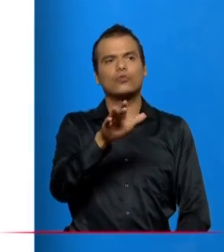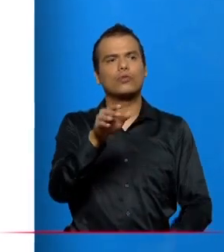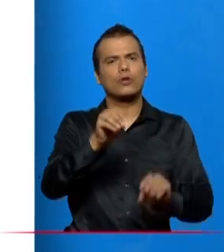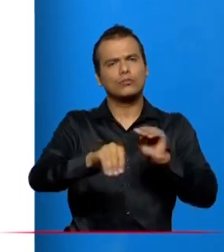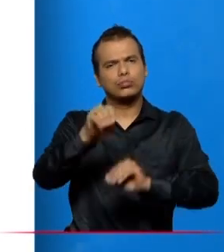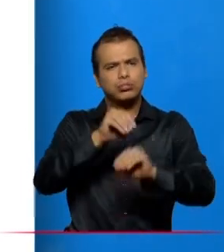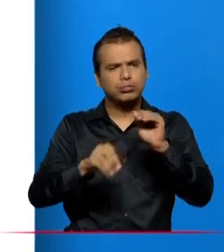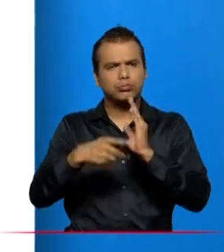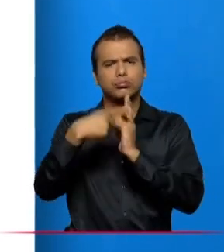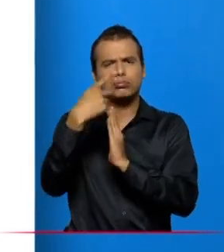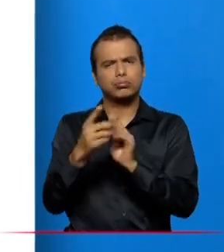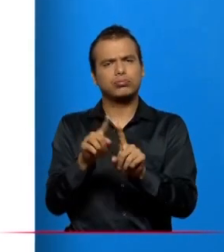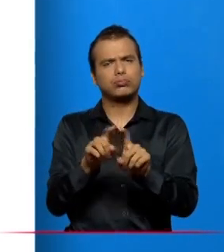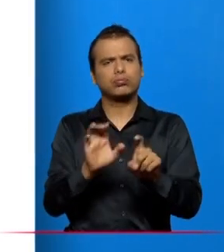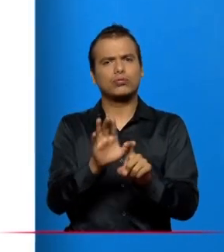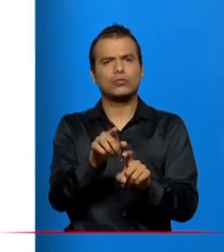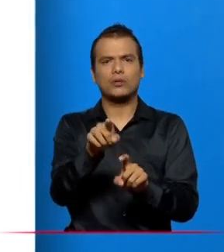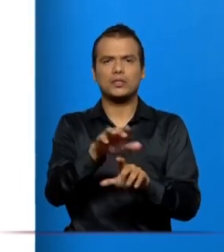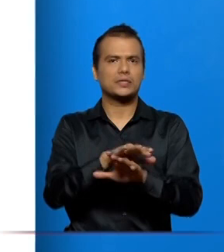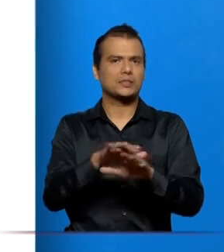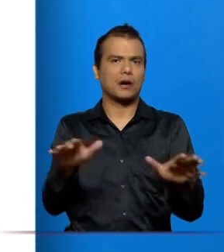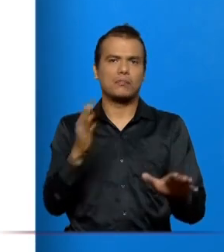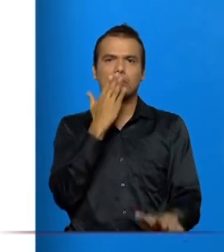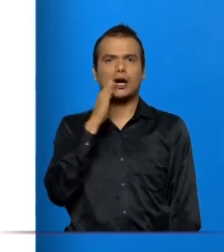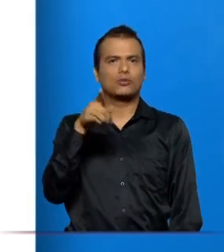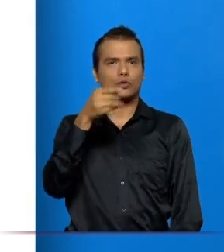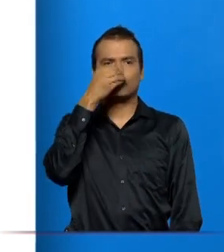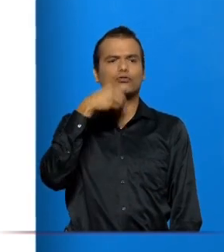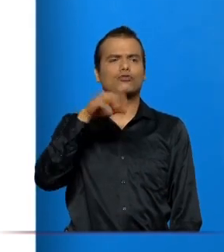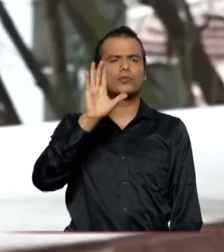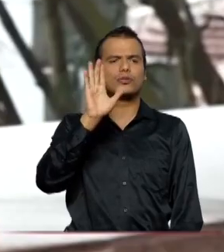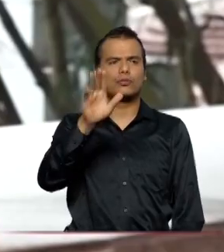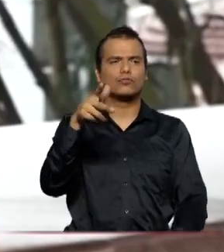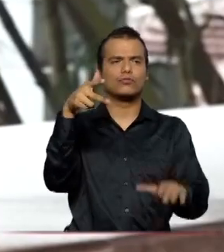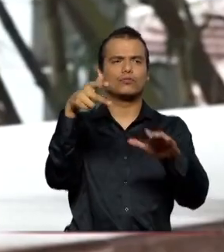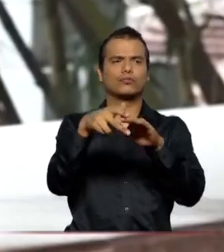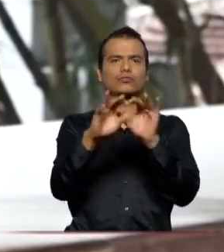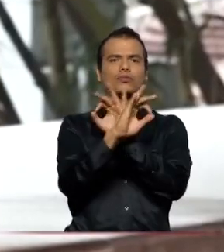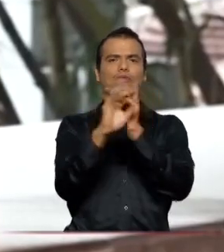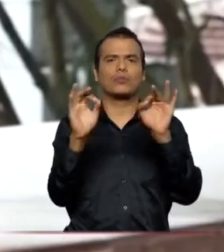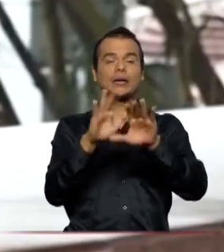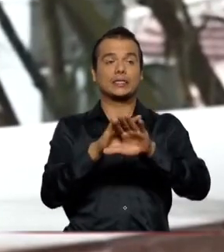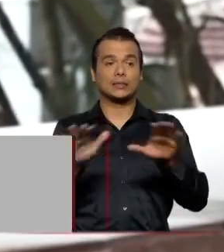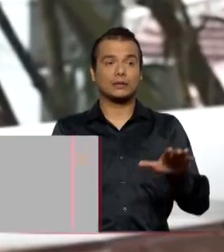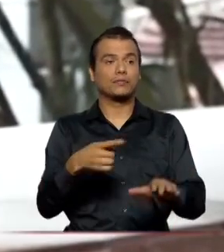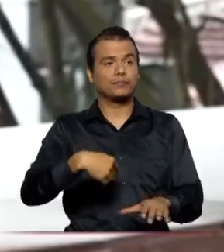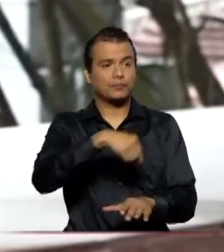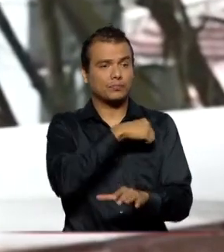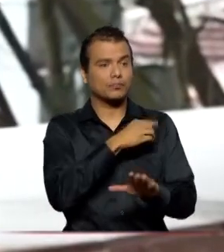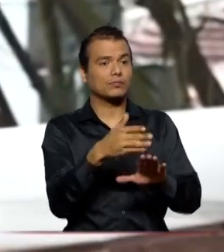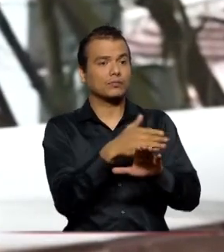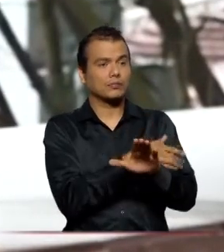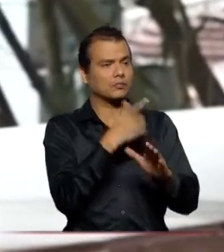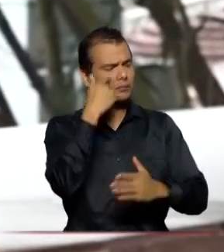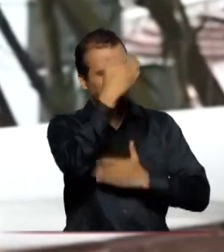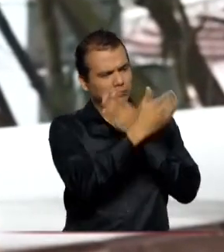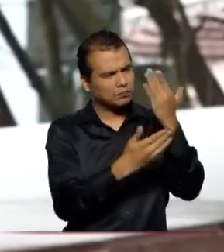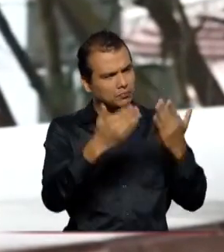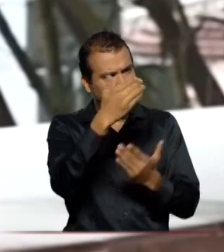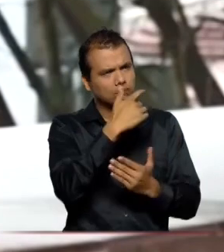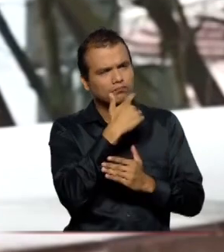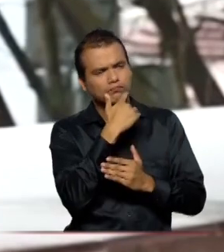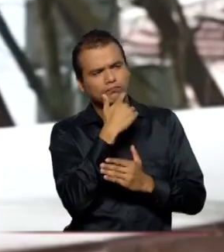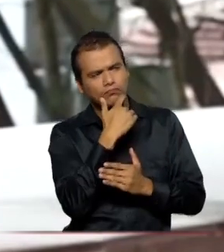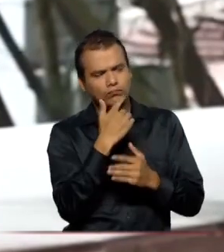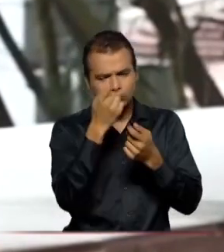planificaron varios proyectos, está sin efecto actualmente. Estamos haciendo un análisis riguroso, técnico, jurídico y financiero